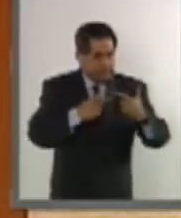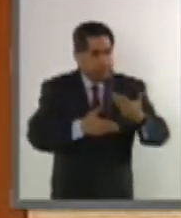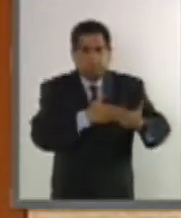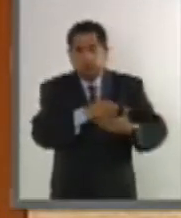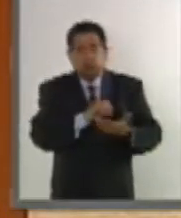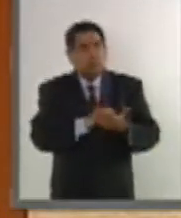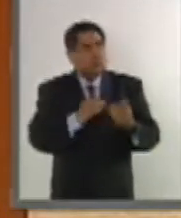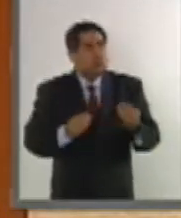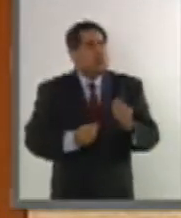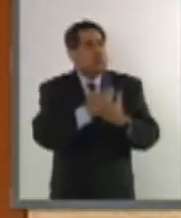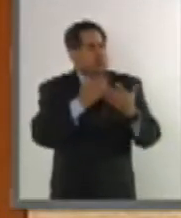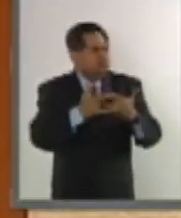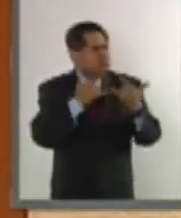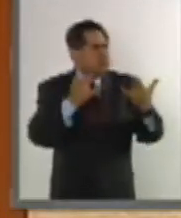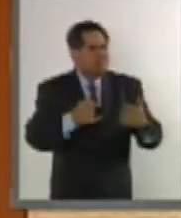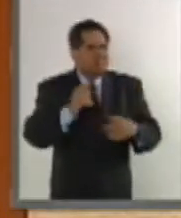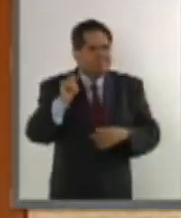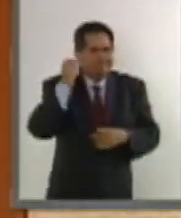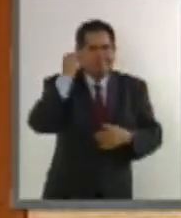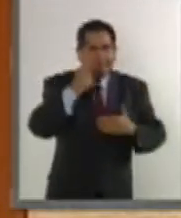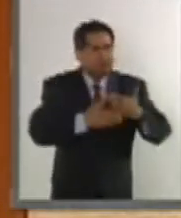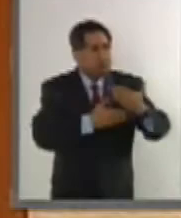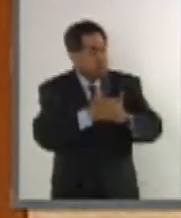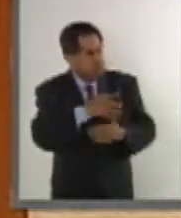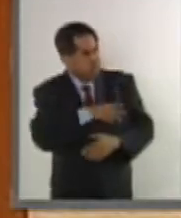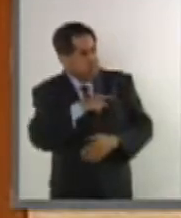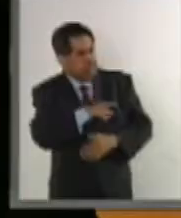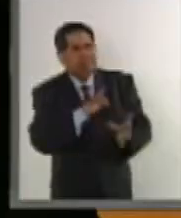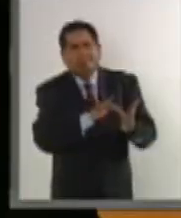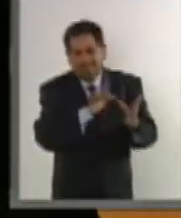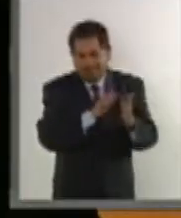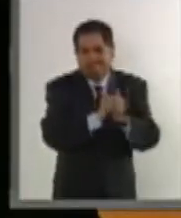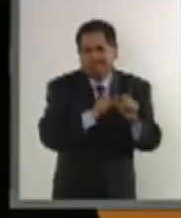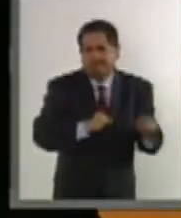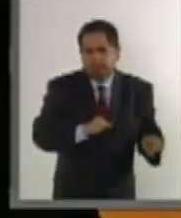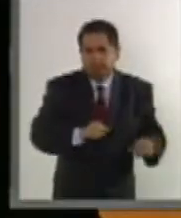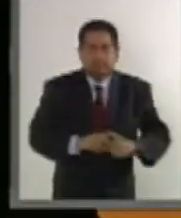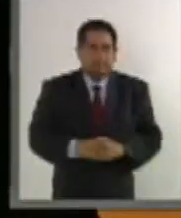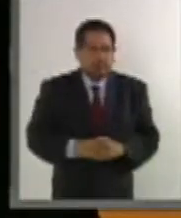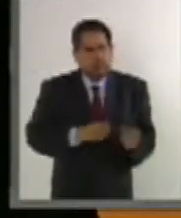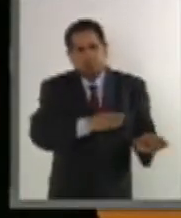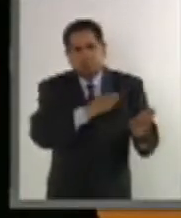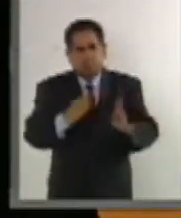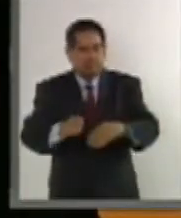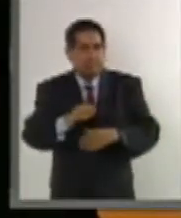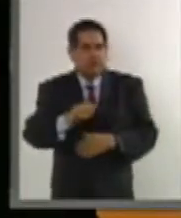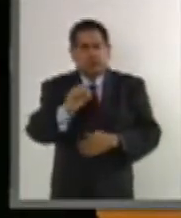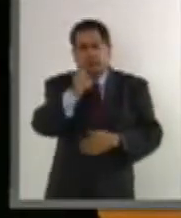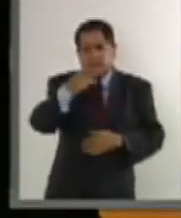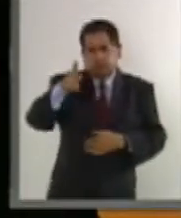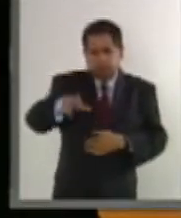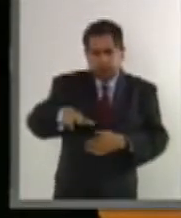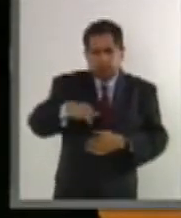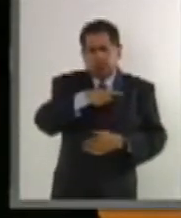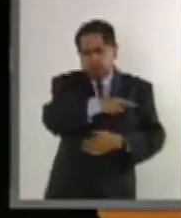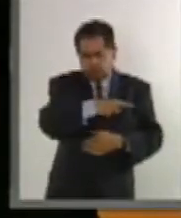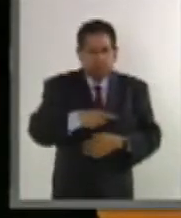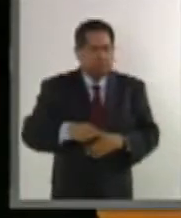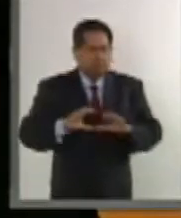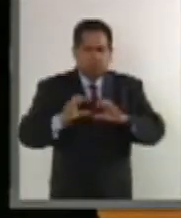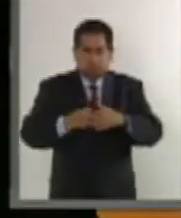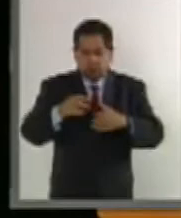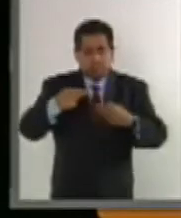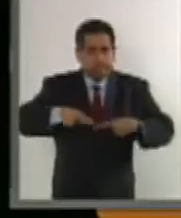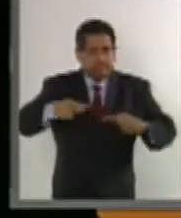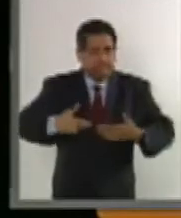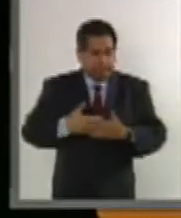de innovación, de tecnología en todo el planeta. Para el consulado en San Juan de Puerto Rico, la comunidad de